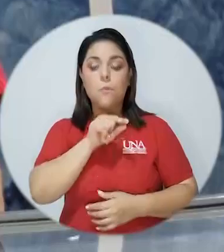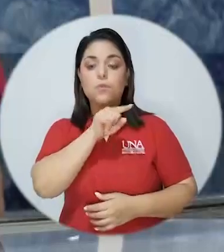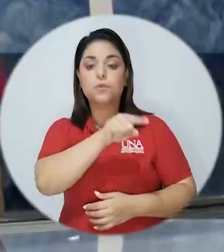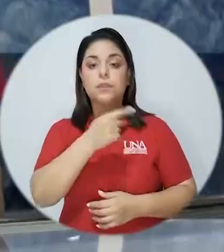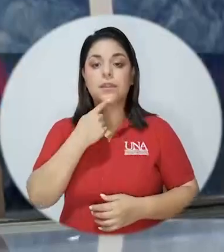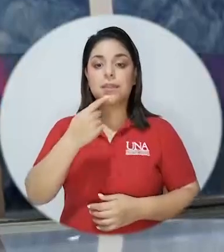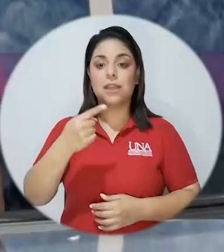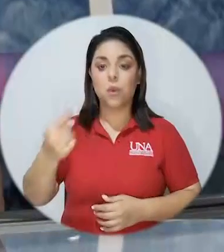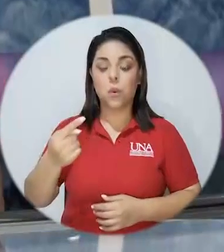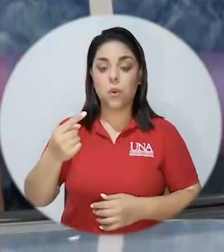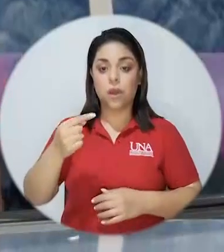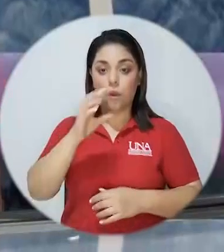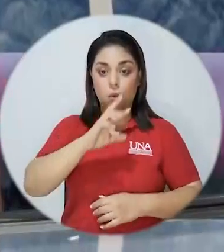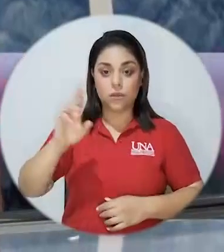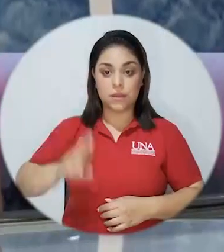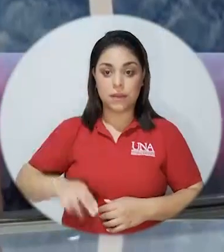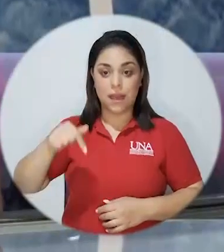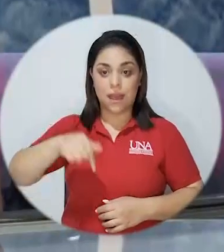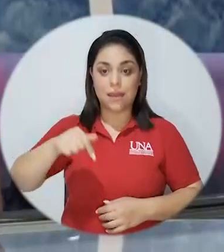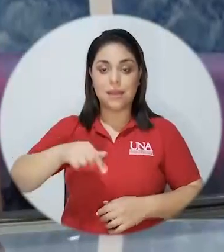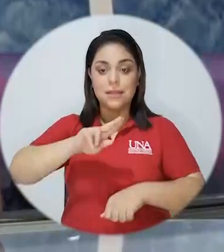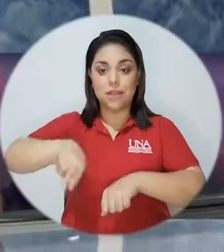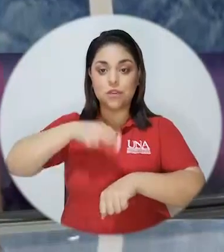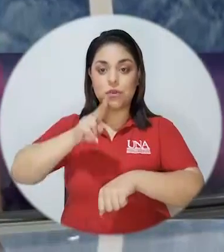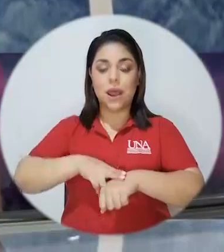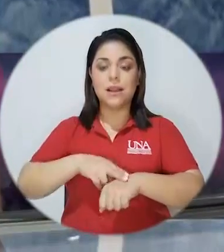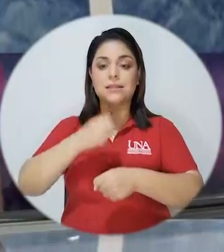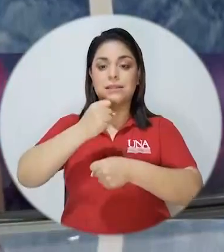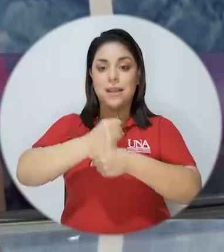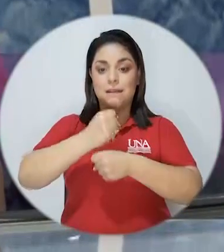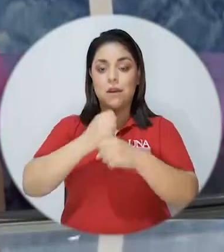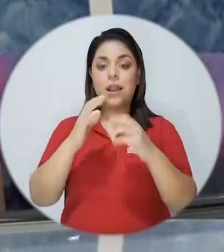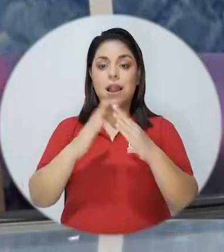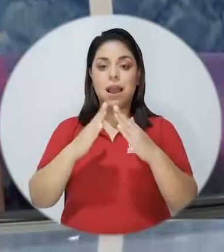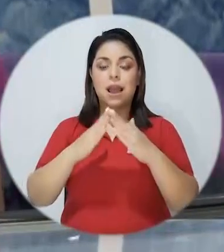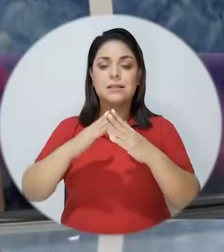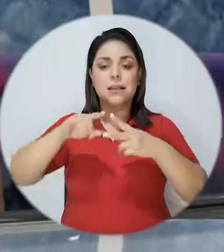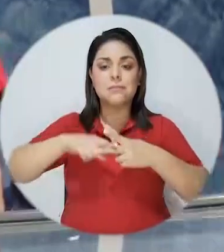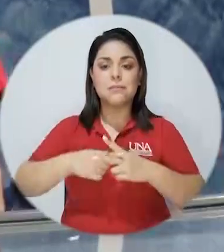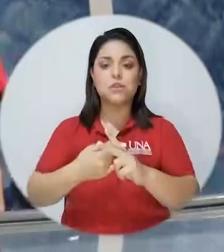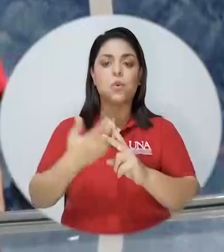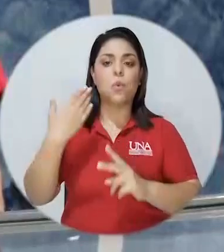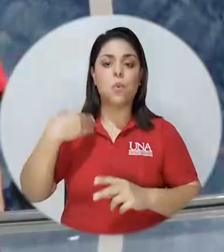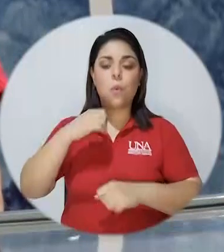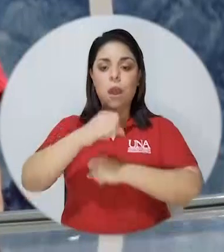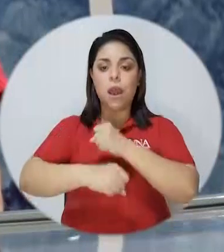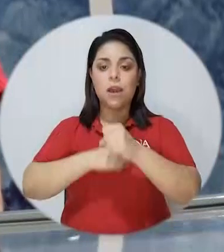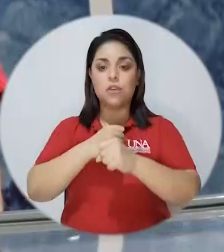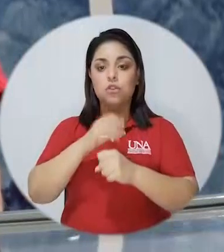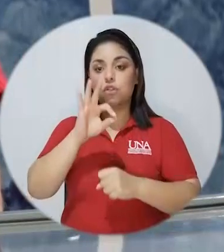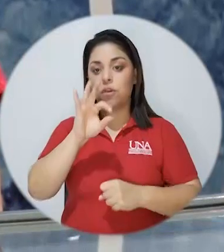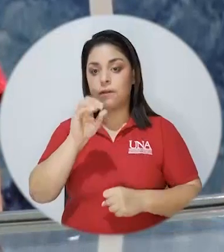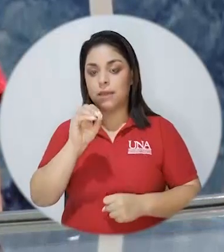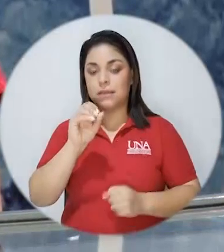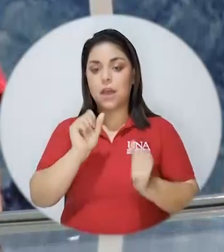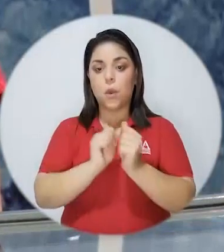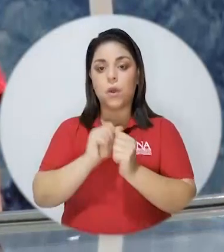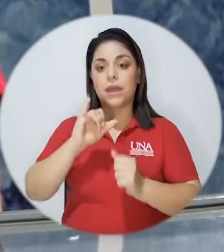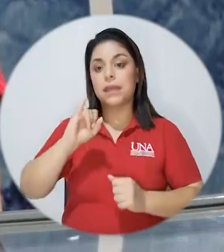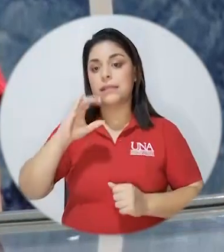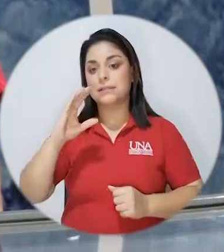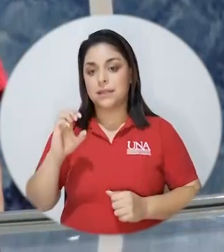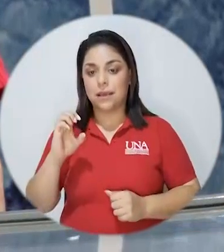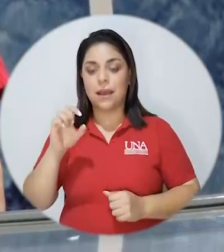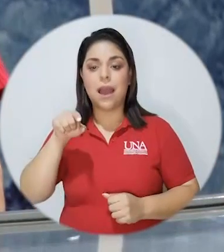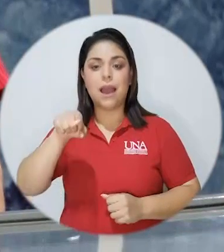nacional el teletrabajo se viene desde hace muchos años. De hecho, empezó allá por el ICE en los años 90 y principios del